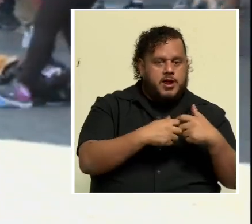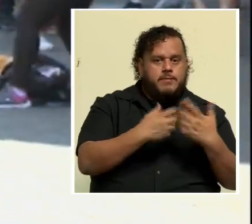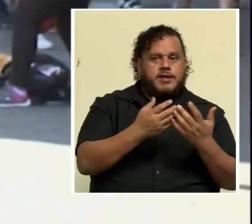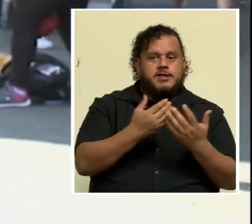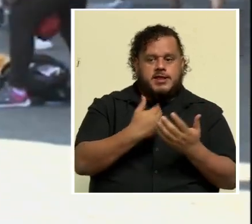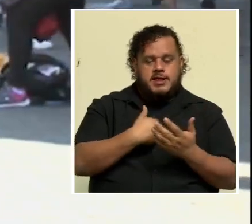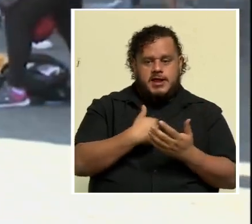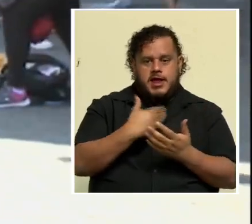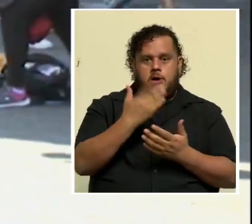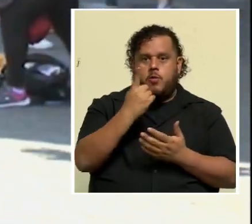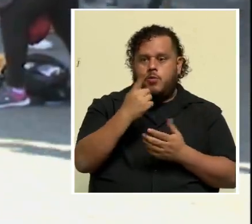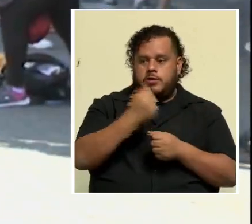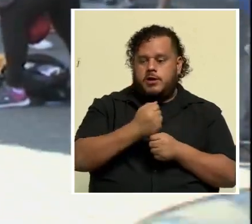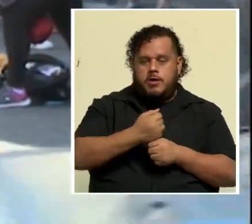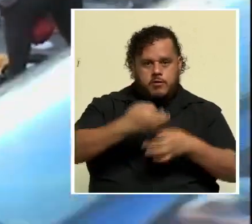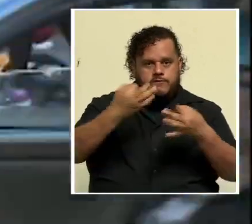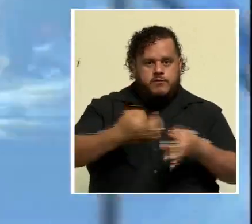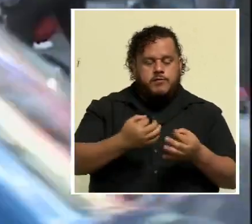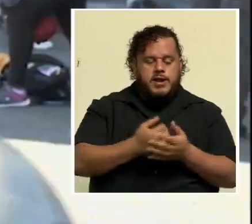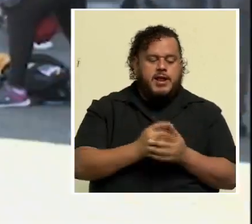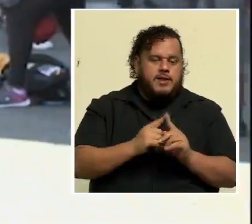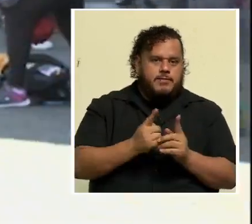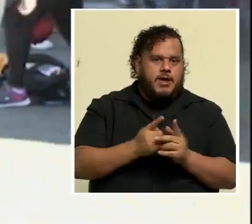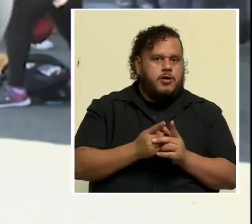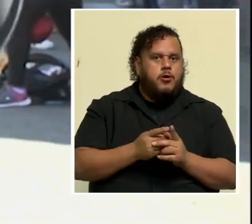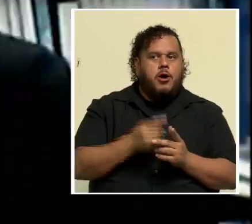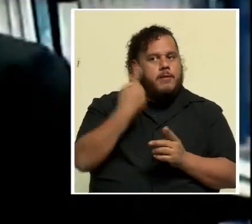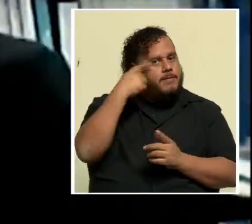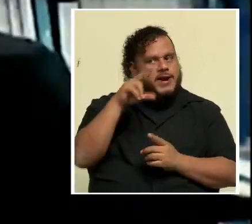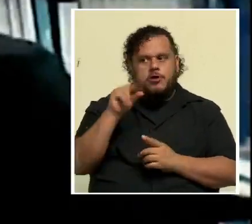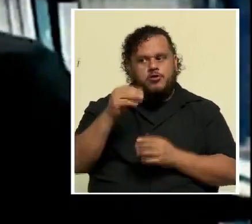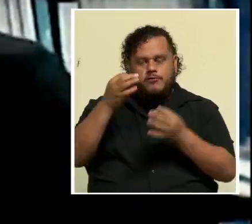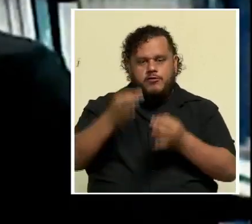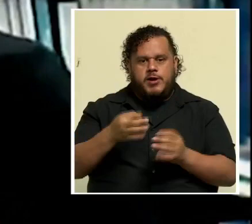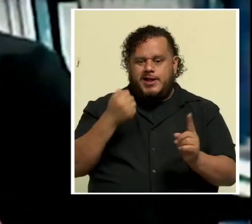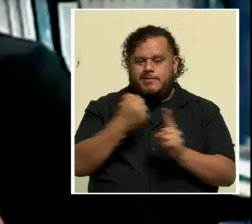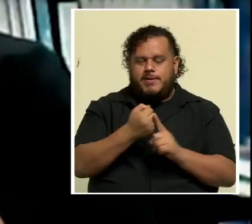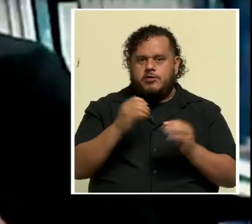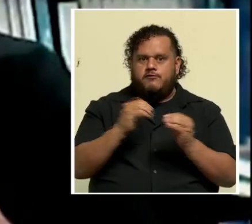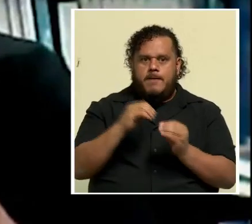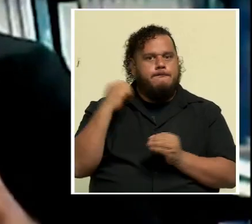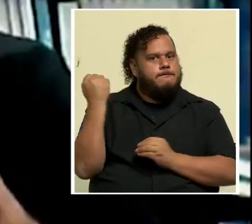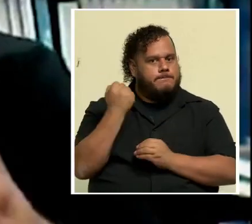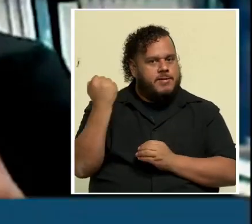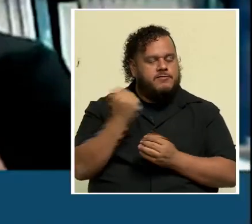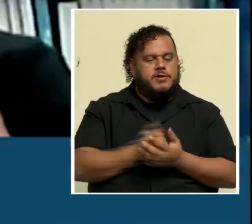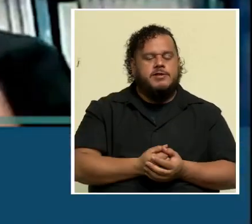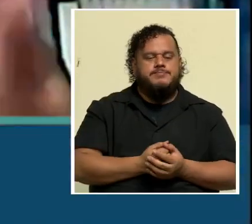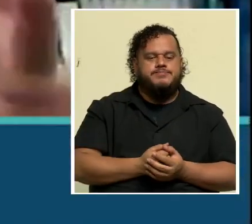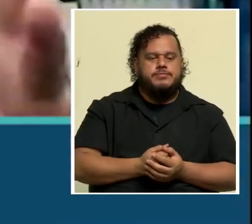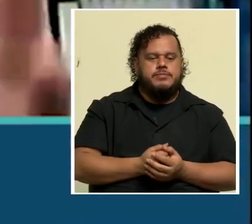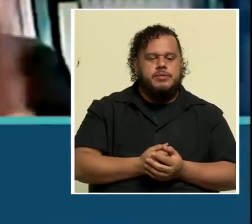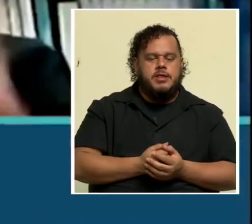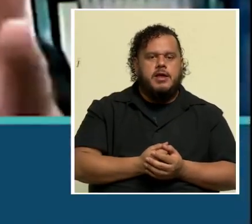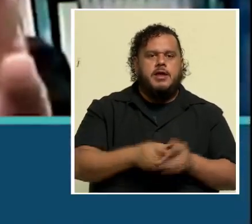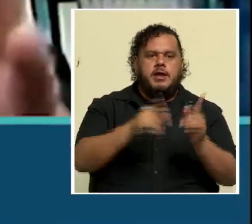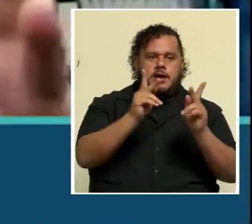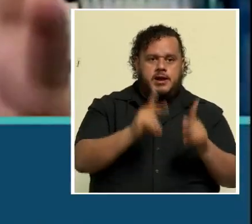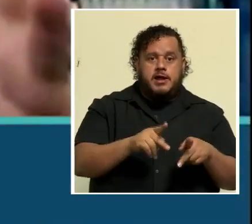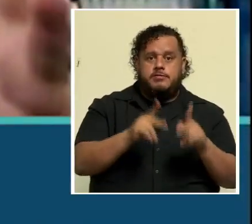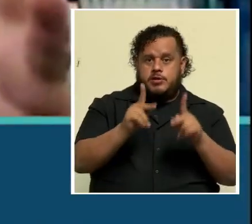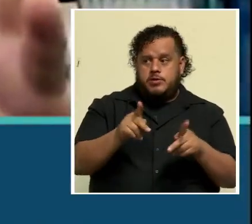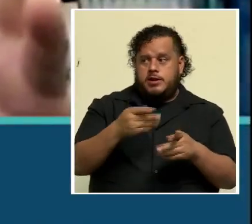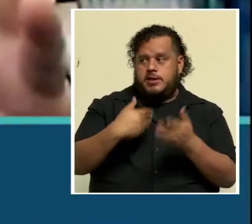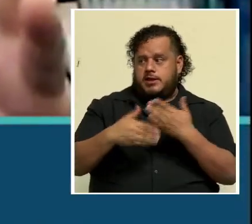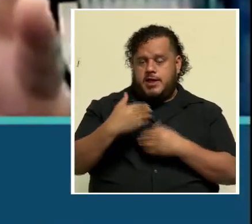empleo formal, el impacto fue mayor para los informales. Hay un primer efecto, ¿verdad? O sea, las personas que estaban